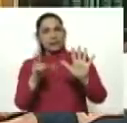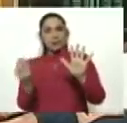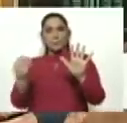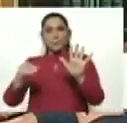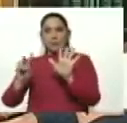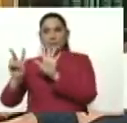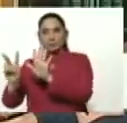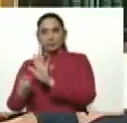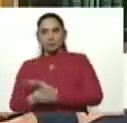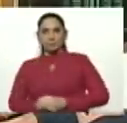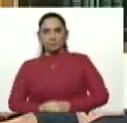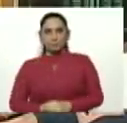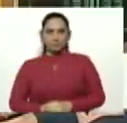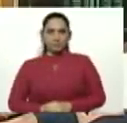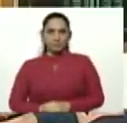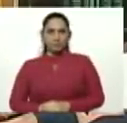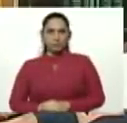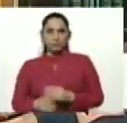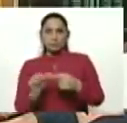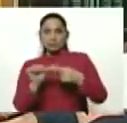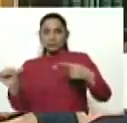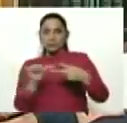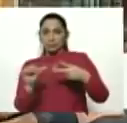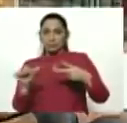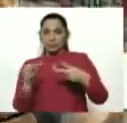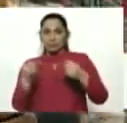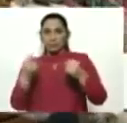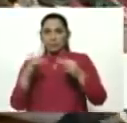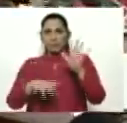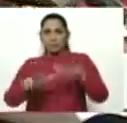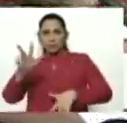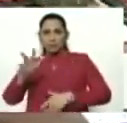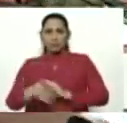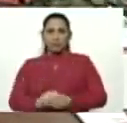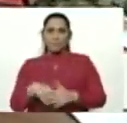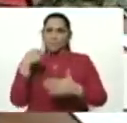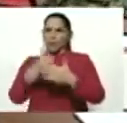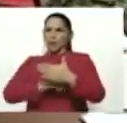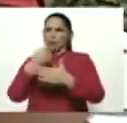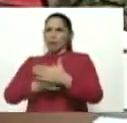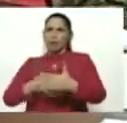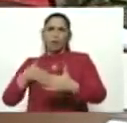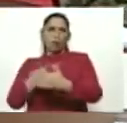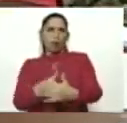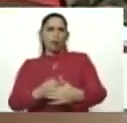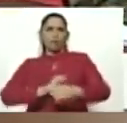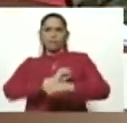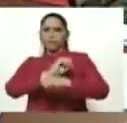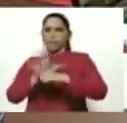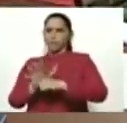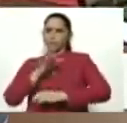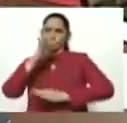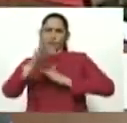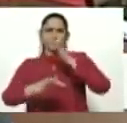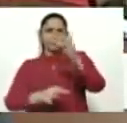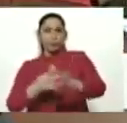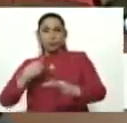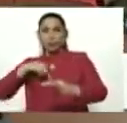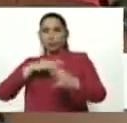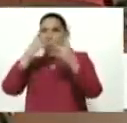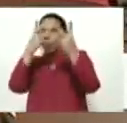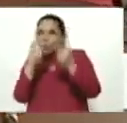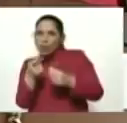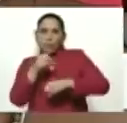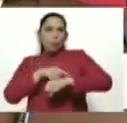7 más 7. Es la semana número 13 de esta batalla. Estamos contando las horas, los días,